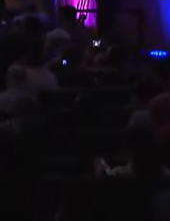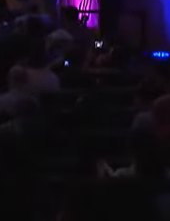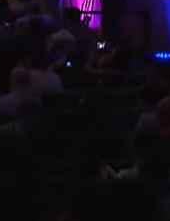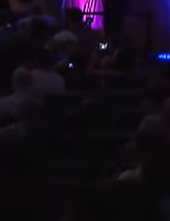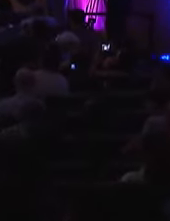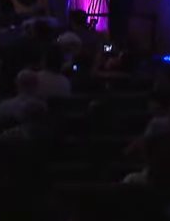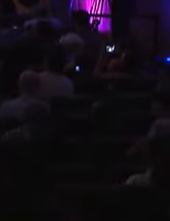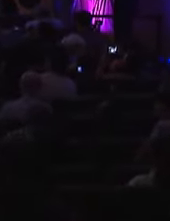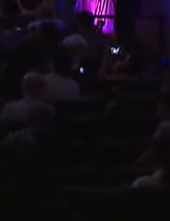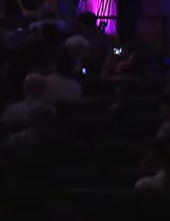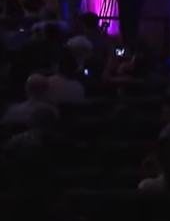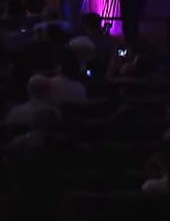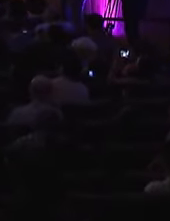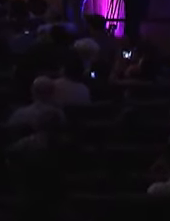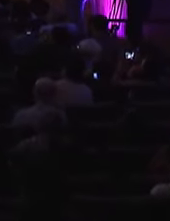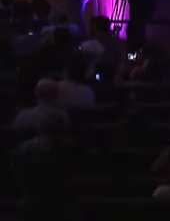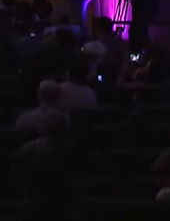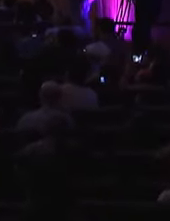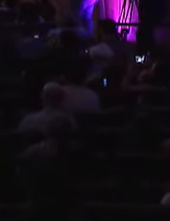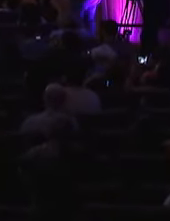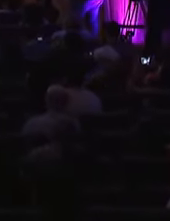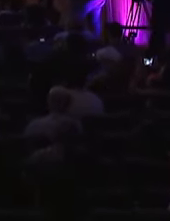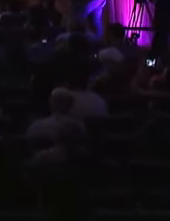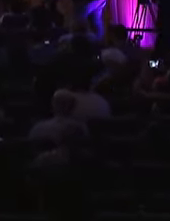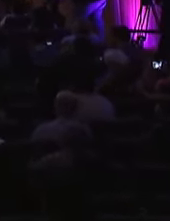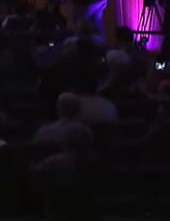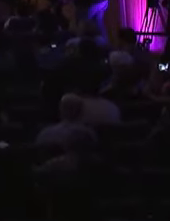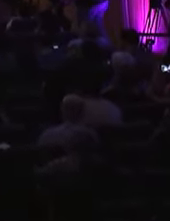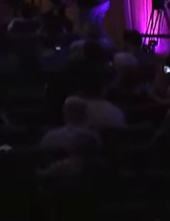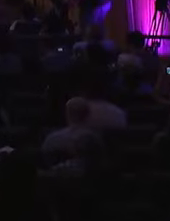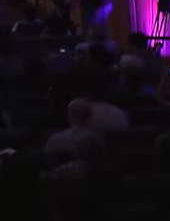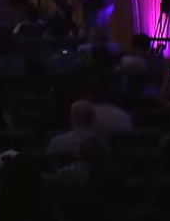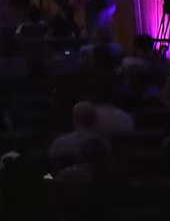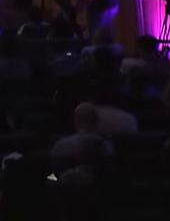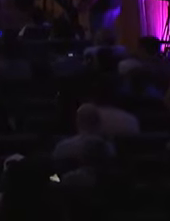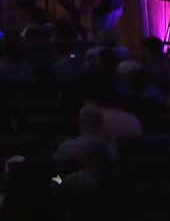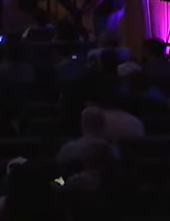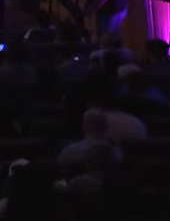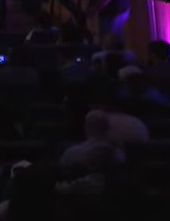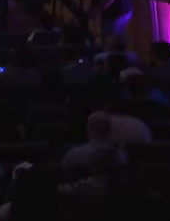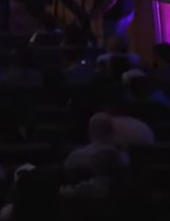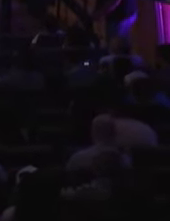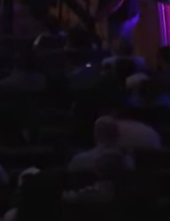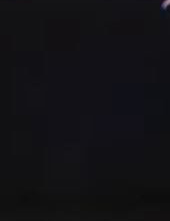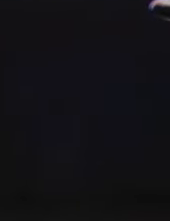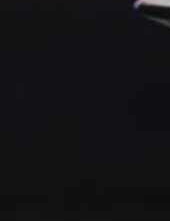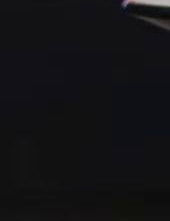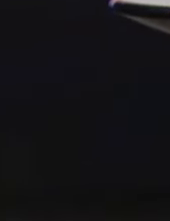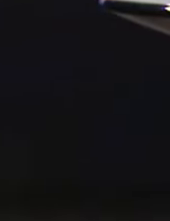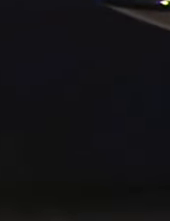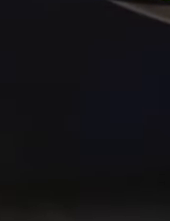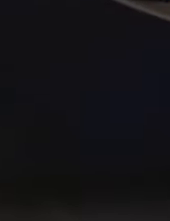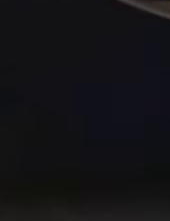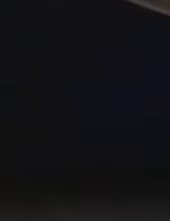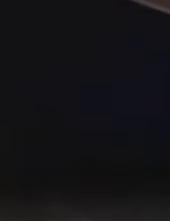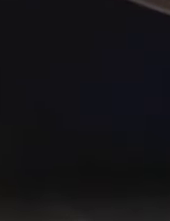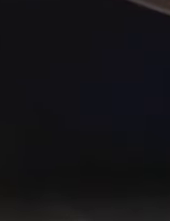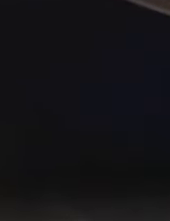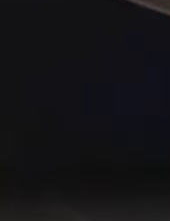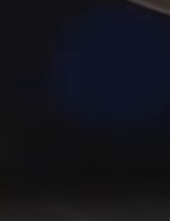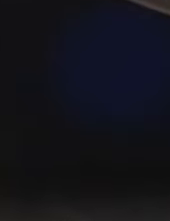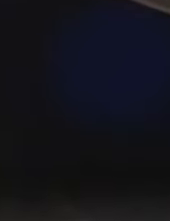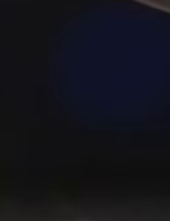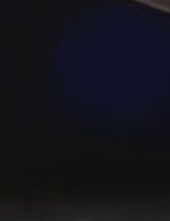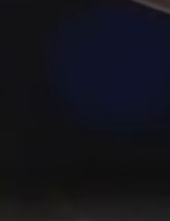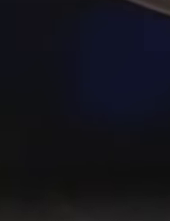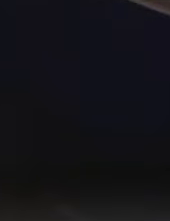ahora sabías que hay más de 10000 de Salud Mental con ese número es un poco